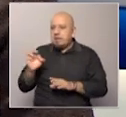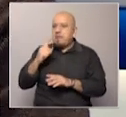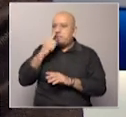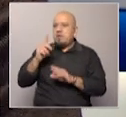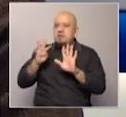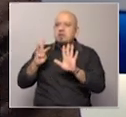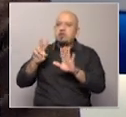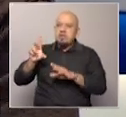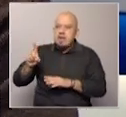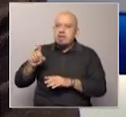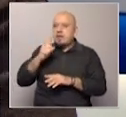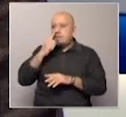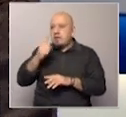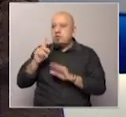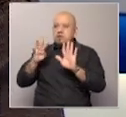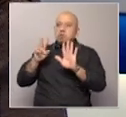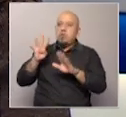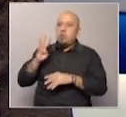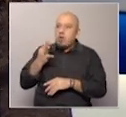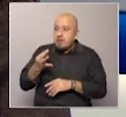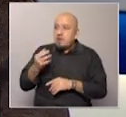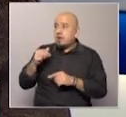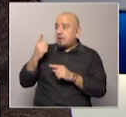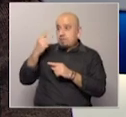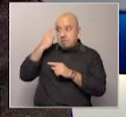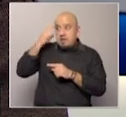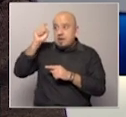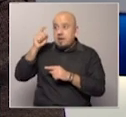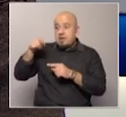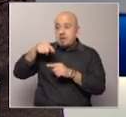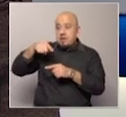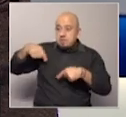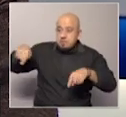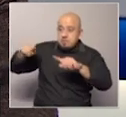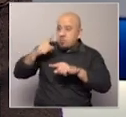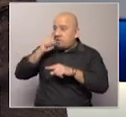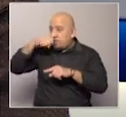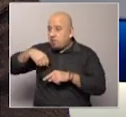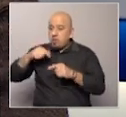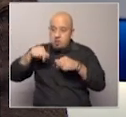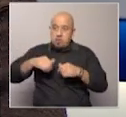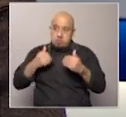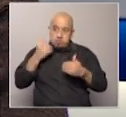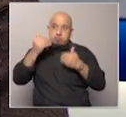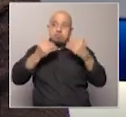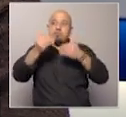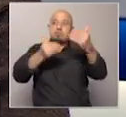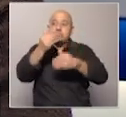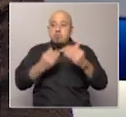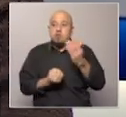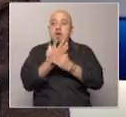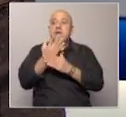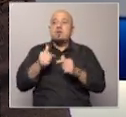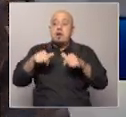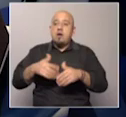plantearon y planearon una ciudad que dura hasta el día de hoy y que realmente alcanzó su escala la escala que ellos imaginaron recién ahora en el siglo